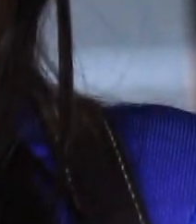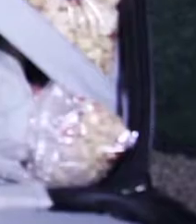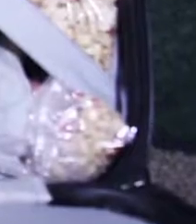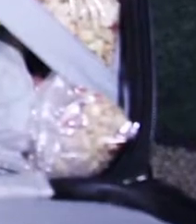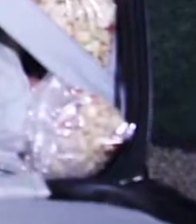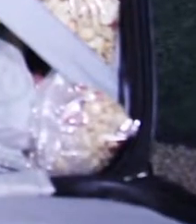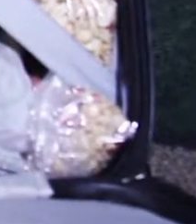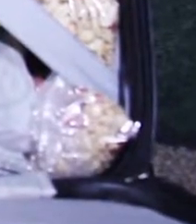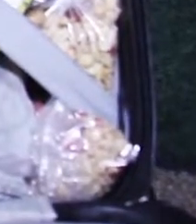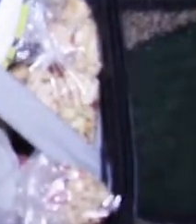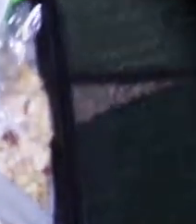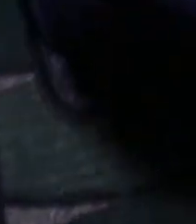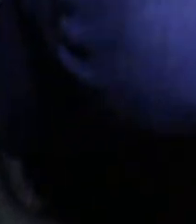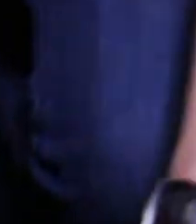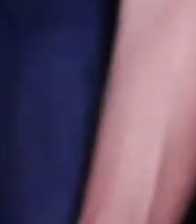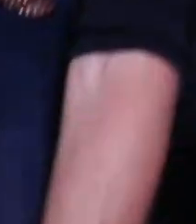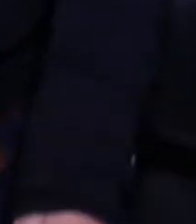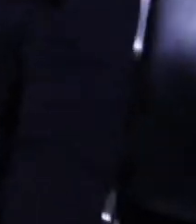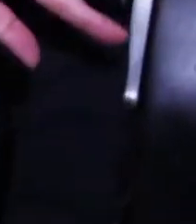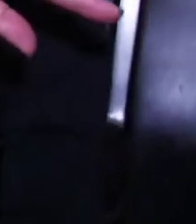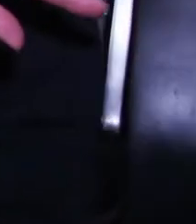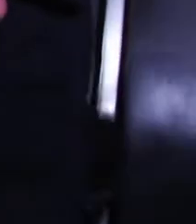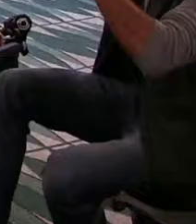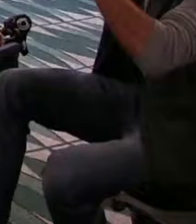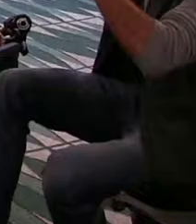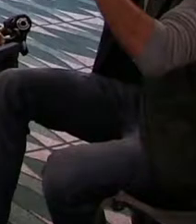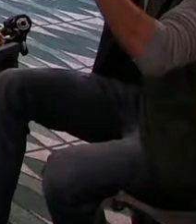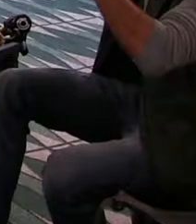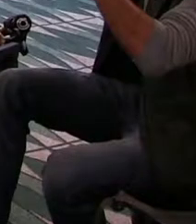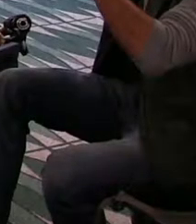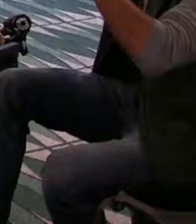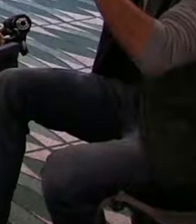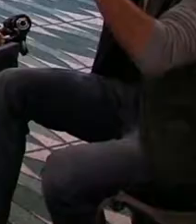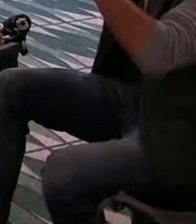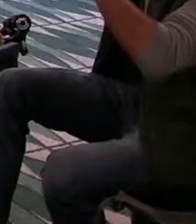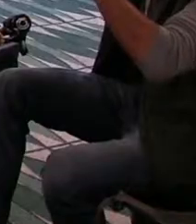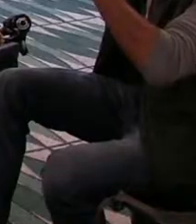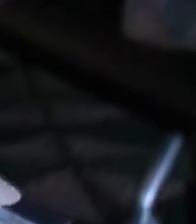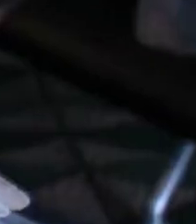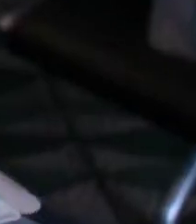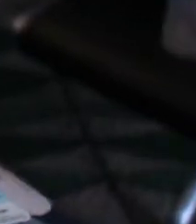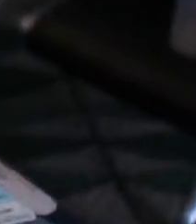No importa que se pierda la otra maleta.